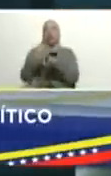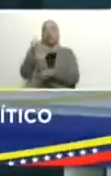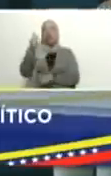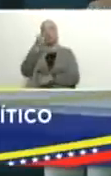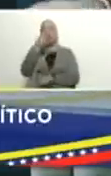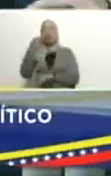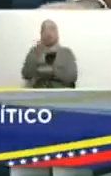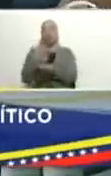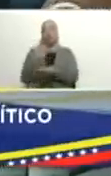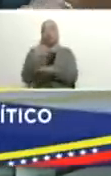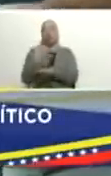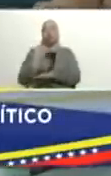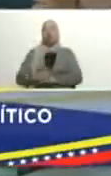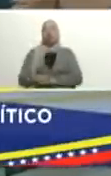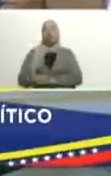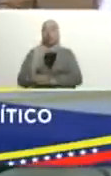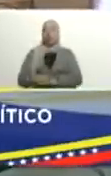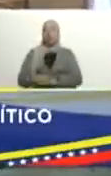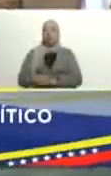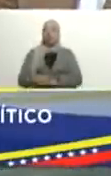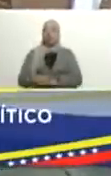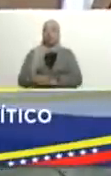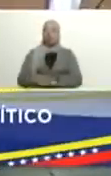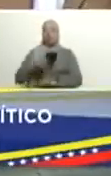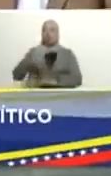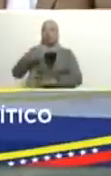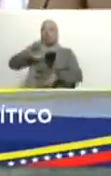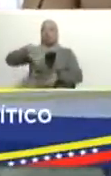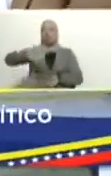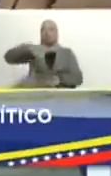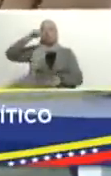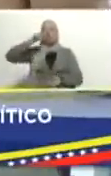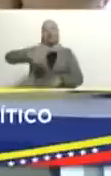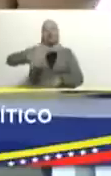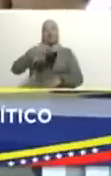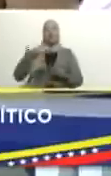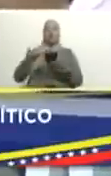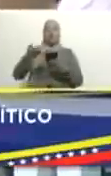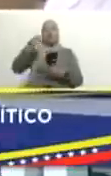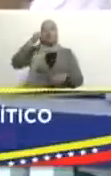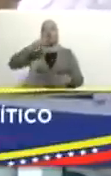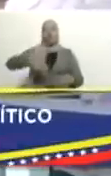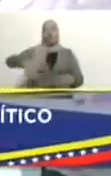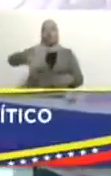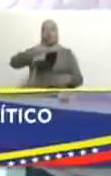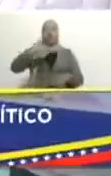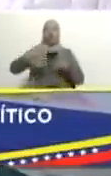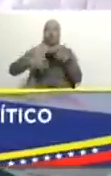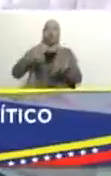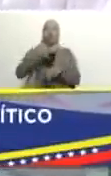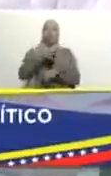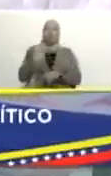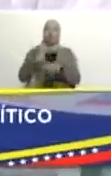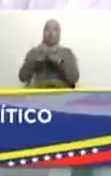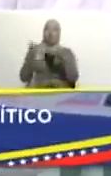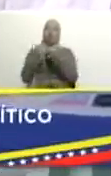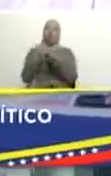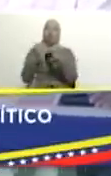buen gobierno para garantizarle a nuestro pueblo sus servicios públicos plenos, absolutos y